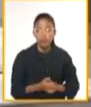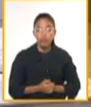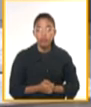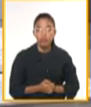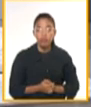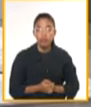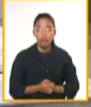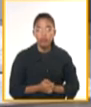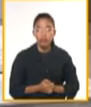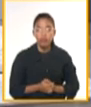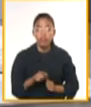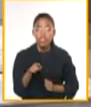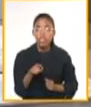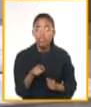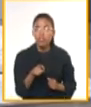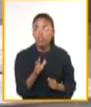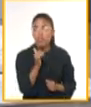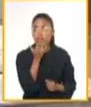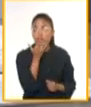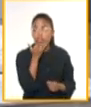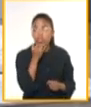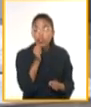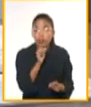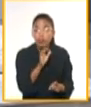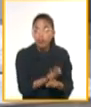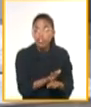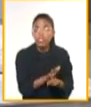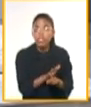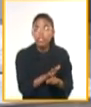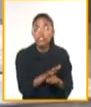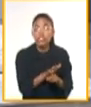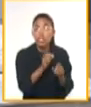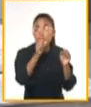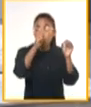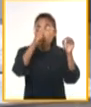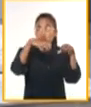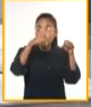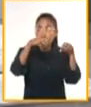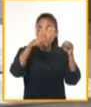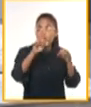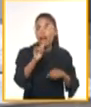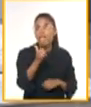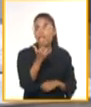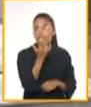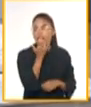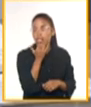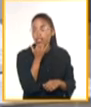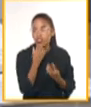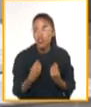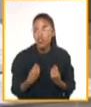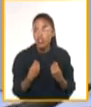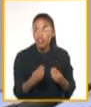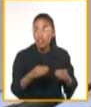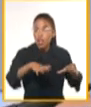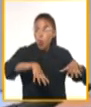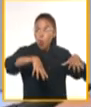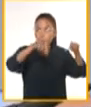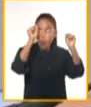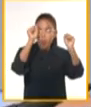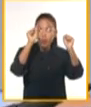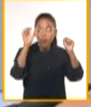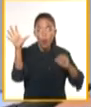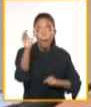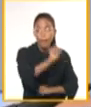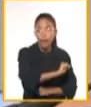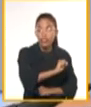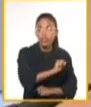entonces, al perder la generación, entra la condición de inestabilidad en el sistema y nos provoca la caída del sistema. El sistema